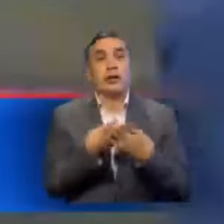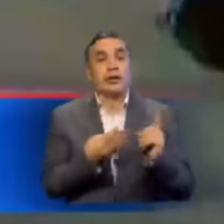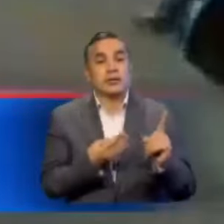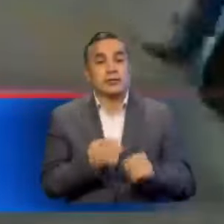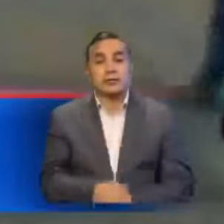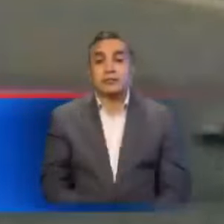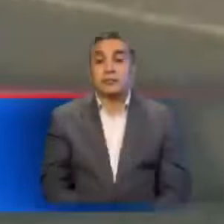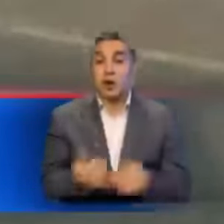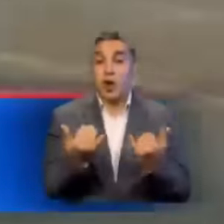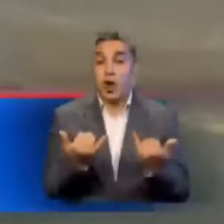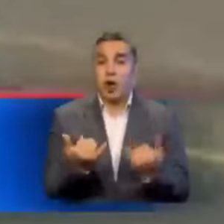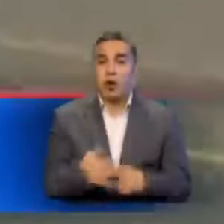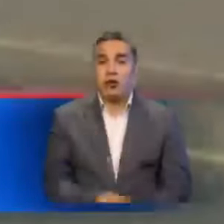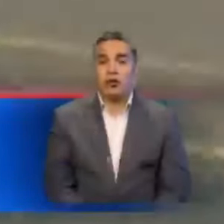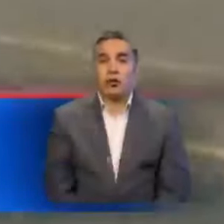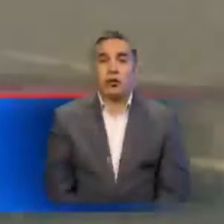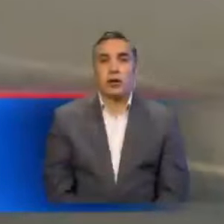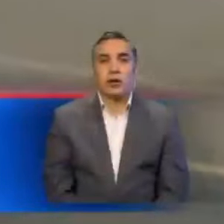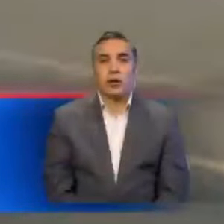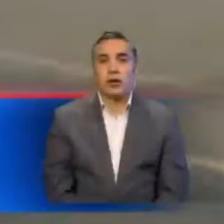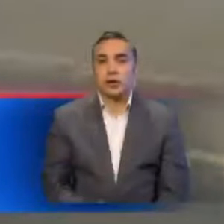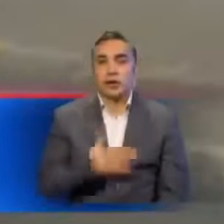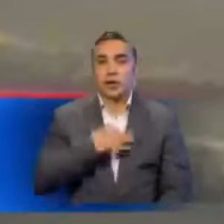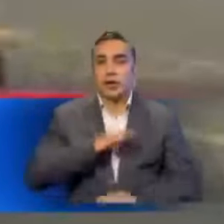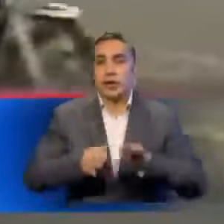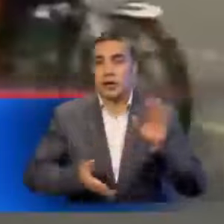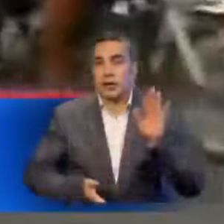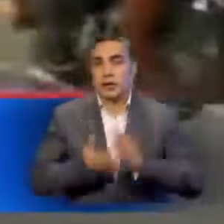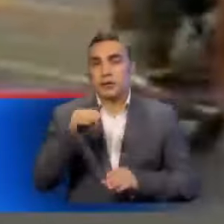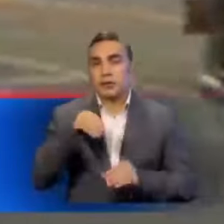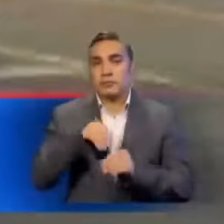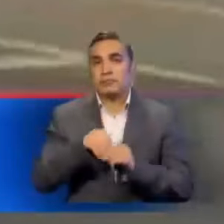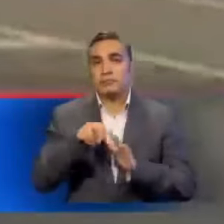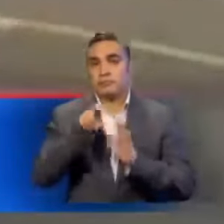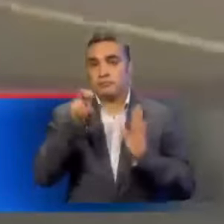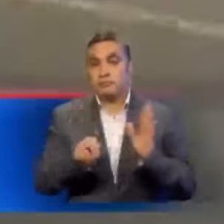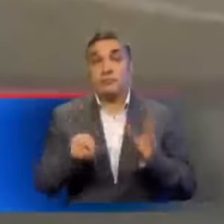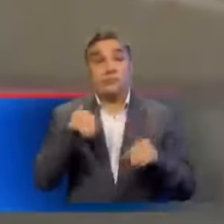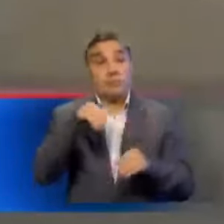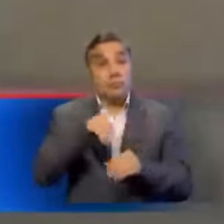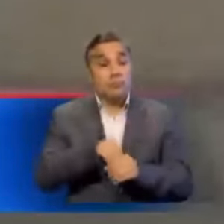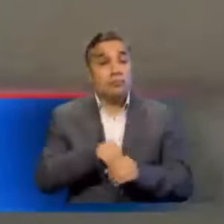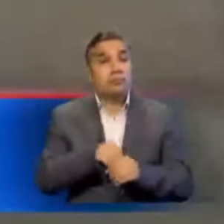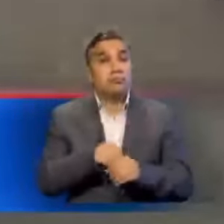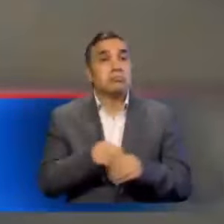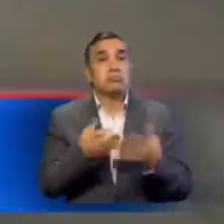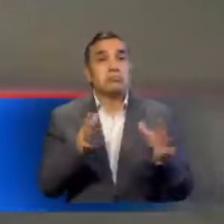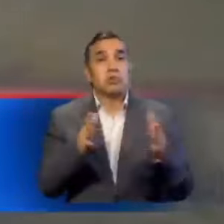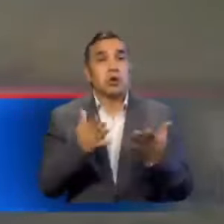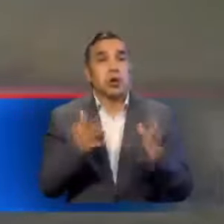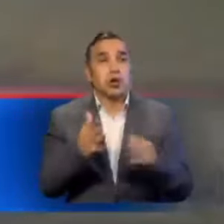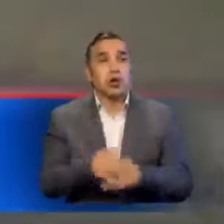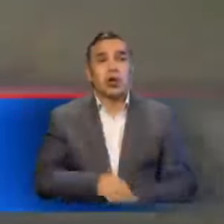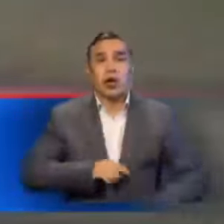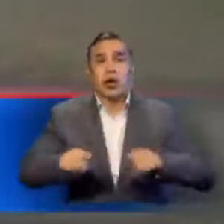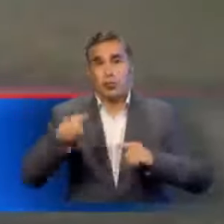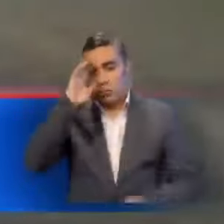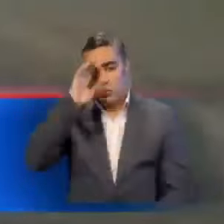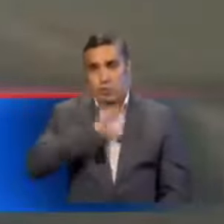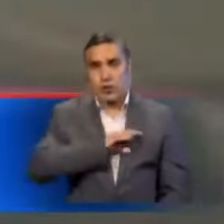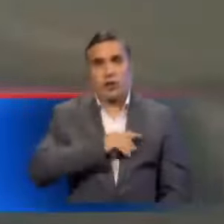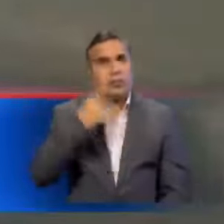libertad. En este momento están ya saliendo a la unidad forense, mientras que aquí todavía no sale el comandante de la